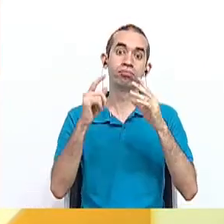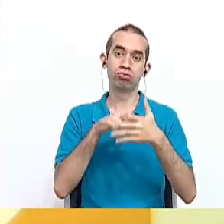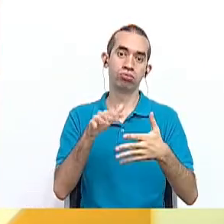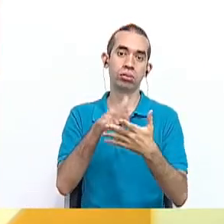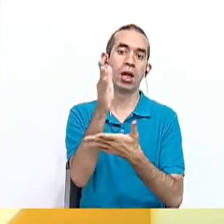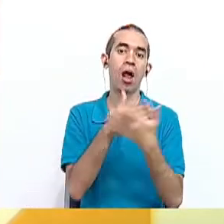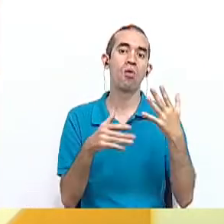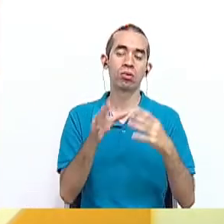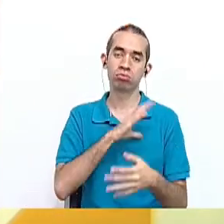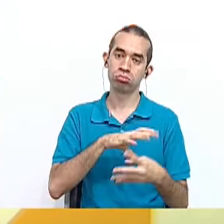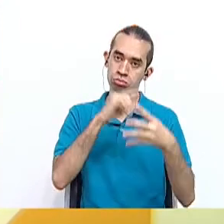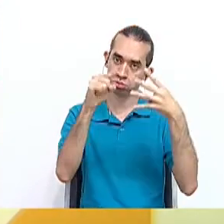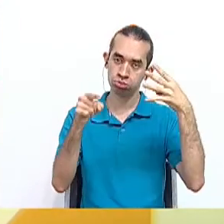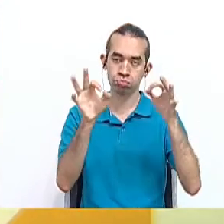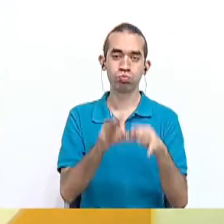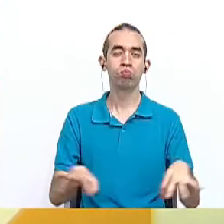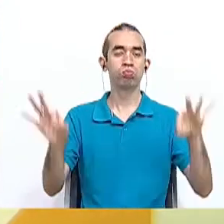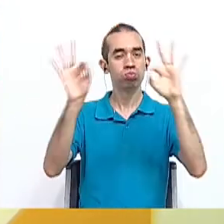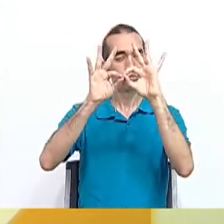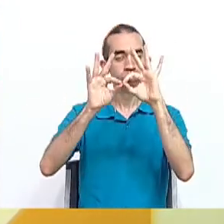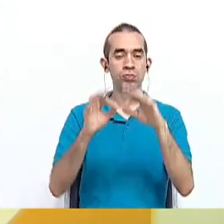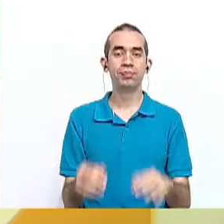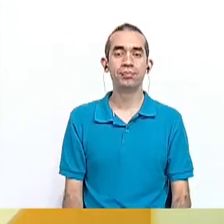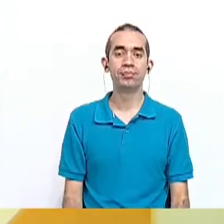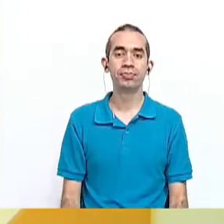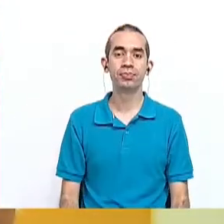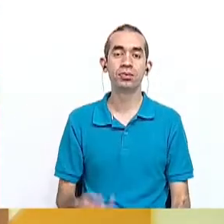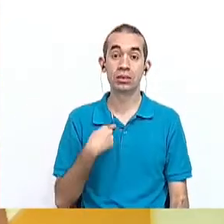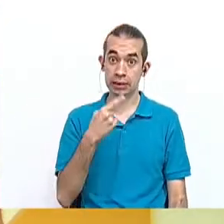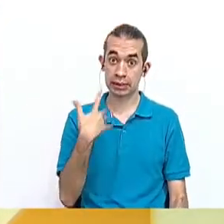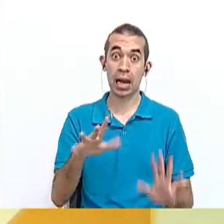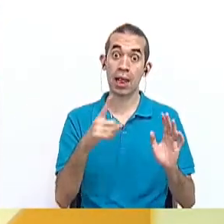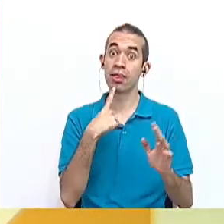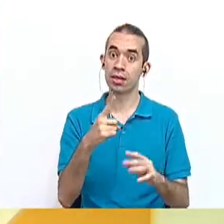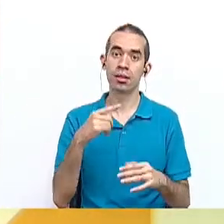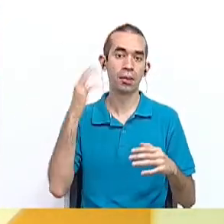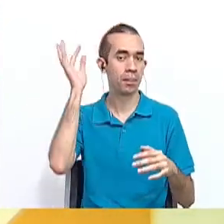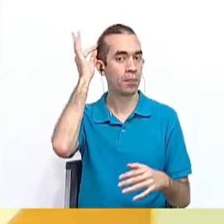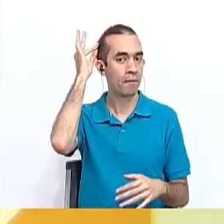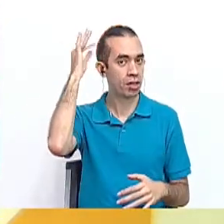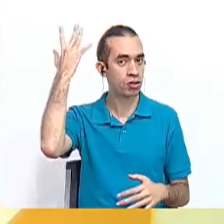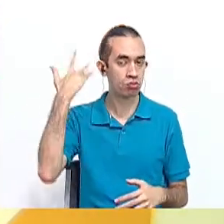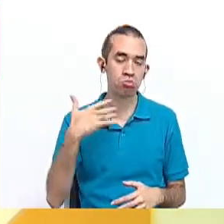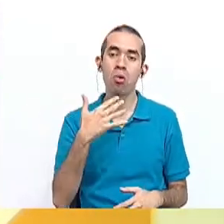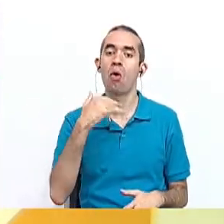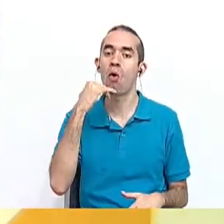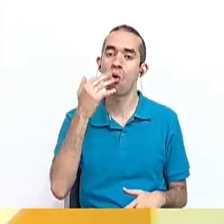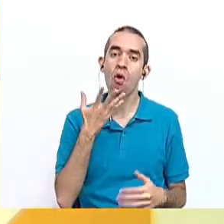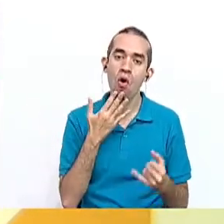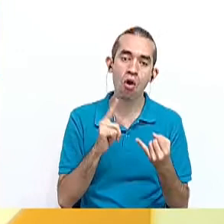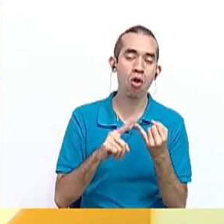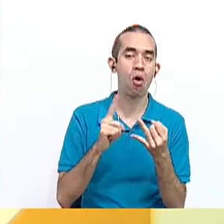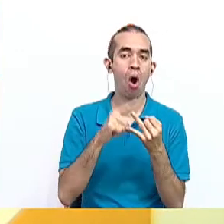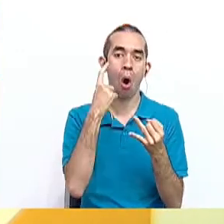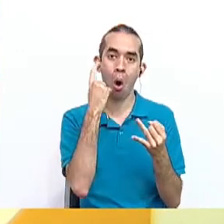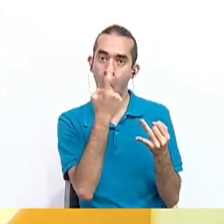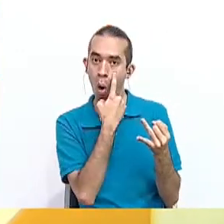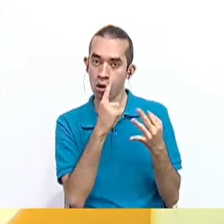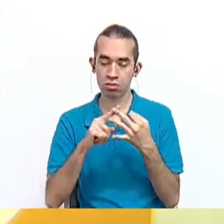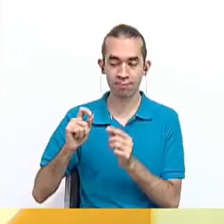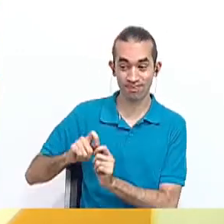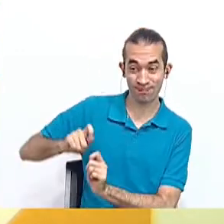algunas características muy importantes. Yo les mencioné ahora el color de mi cabello, de mis ojos, mi